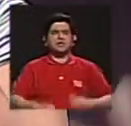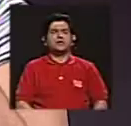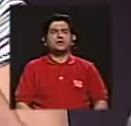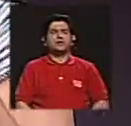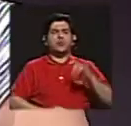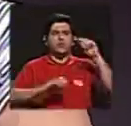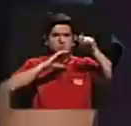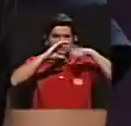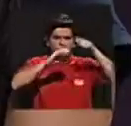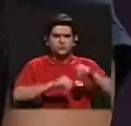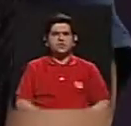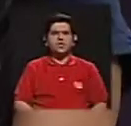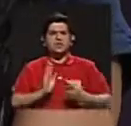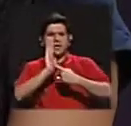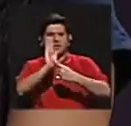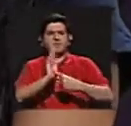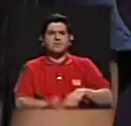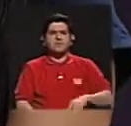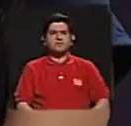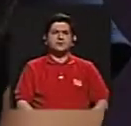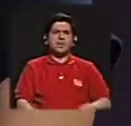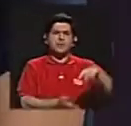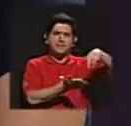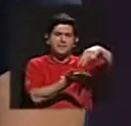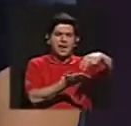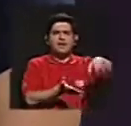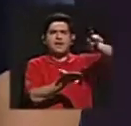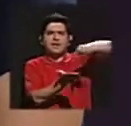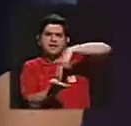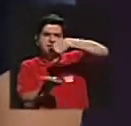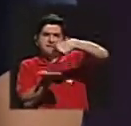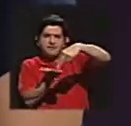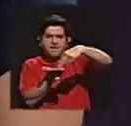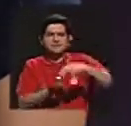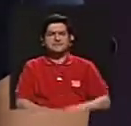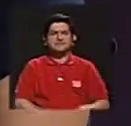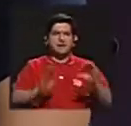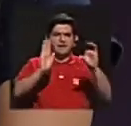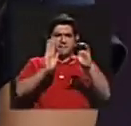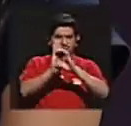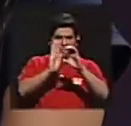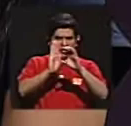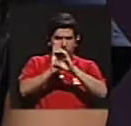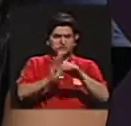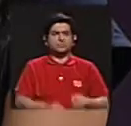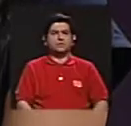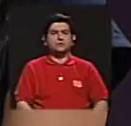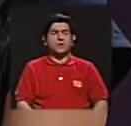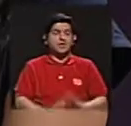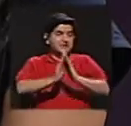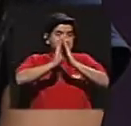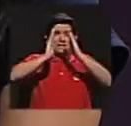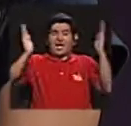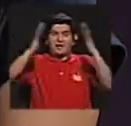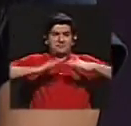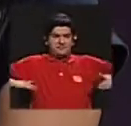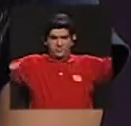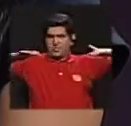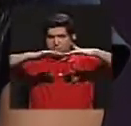el performance, el baile, la danza, en fin, la fotografía, ¿verdad? Estamos hablando en su amplitud